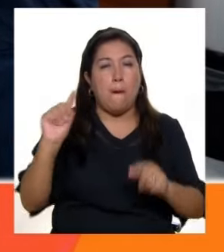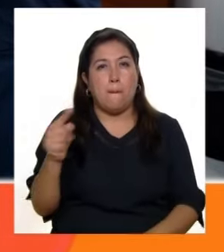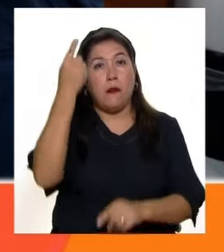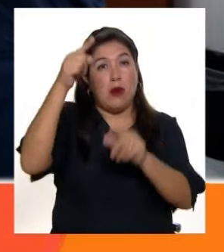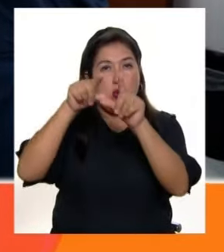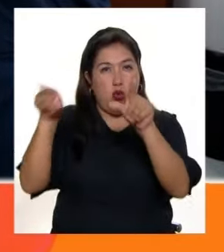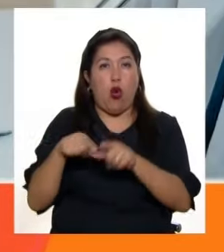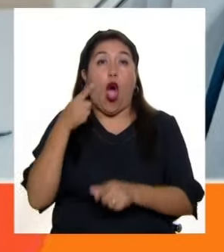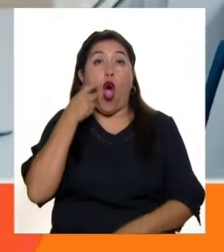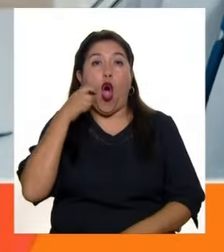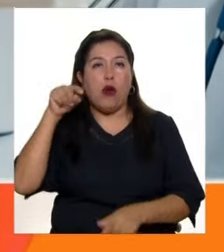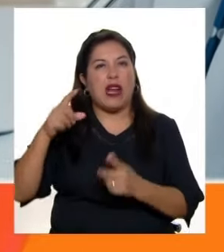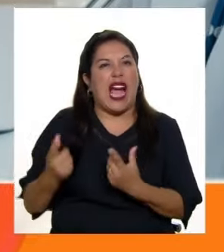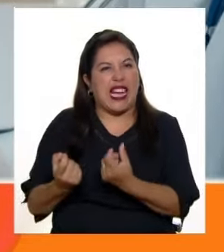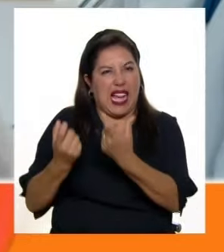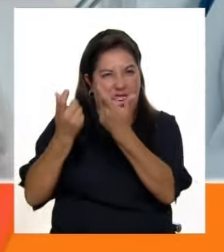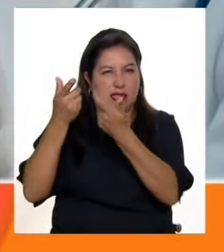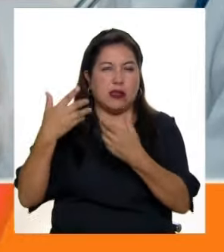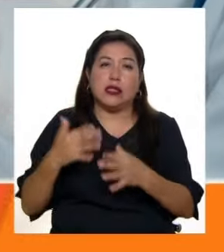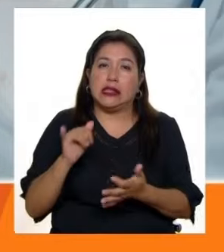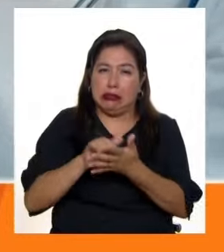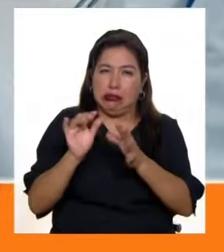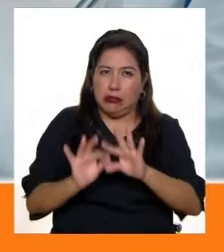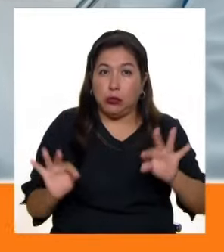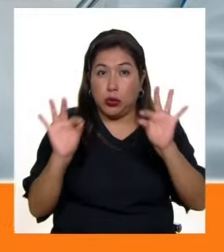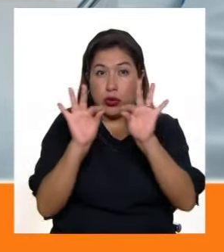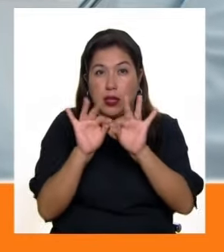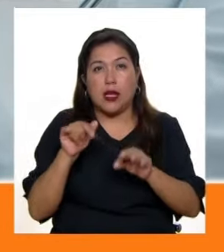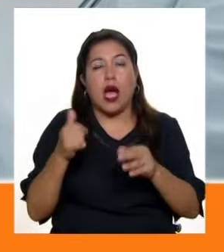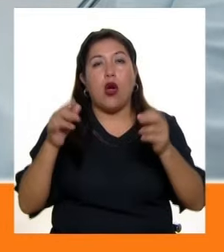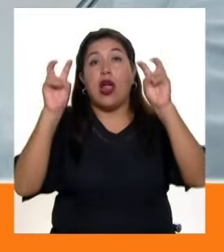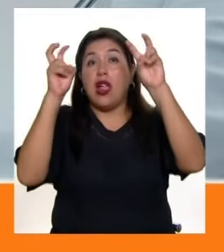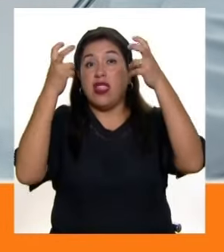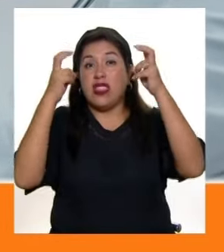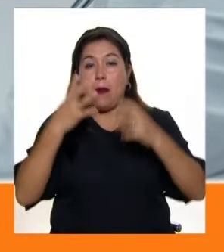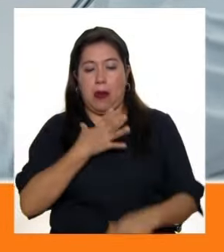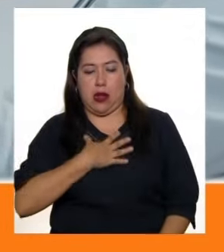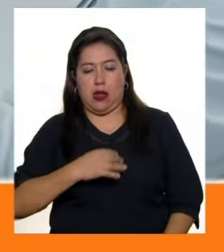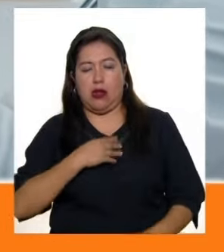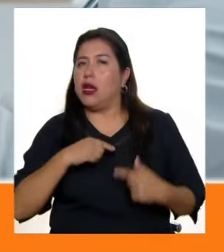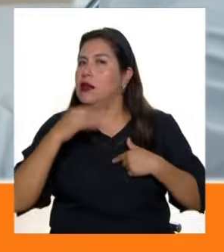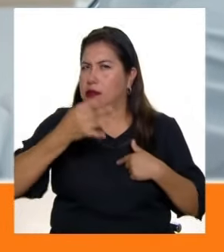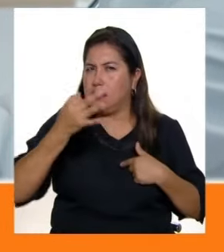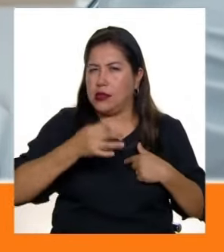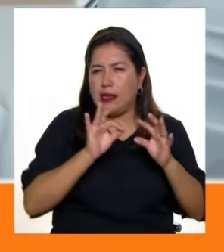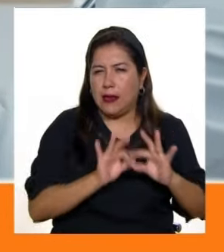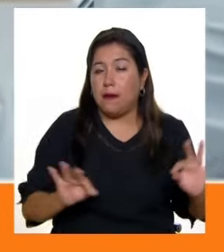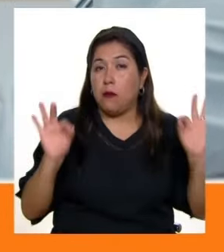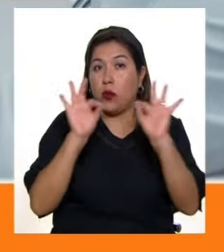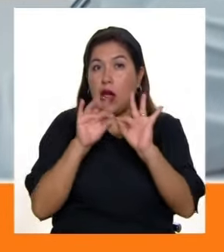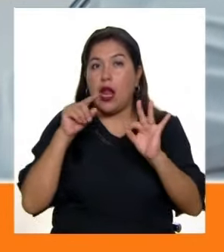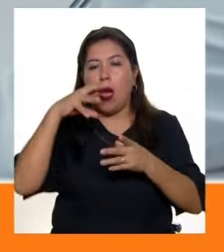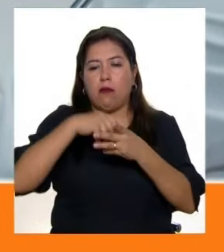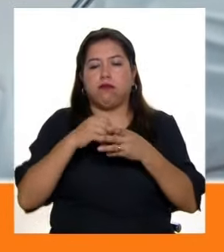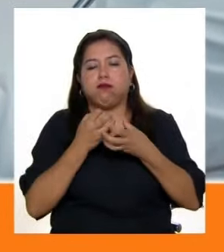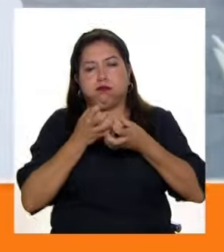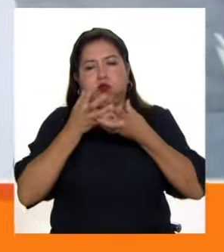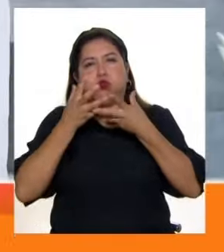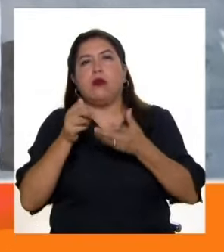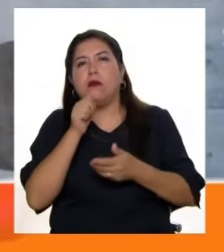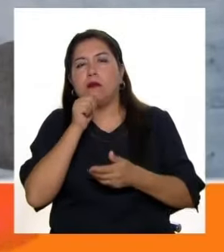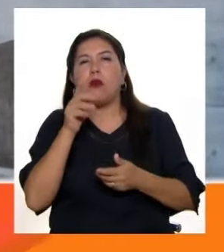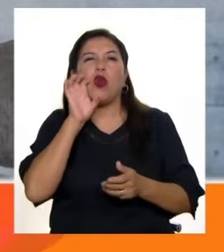en el hombre de nuestro país. Es importantísimo. Ahora, el tema de la edad sí es cierto. La glándula prostática se inflama habitualmente por las